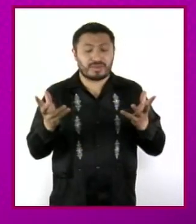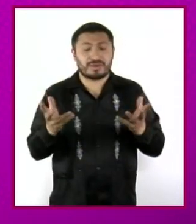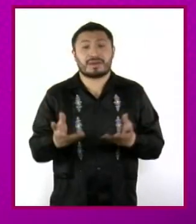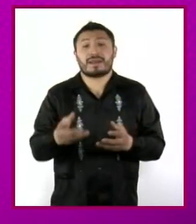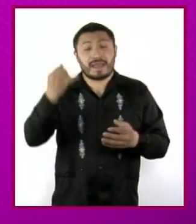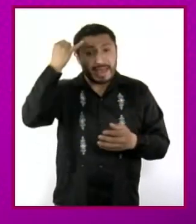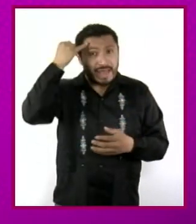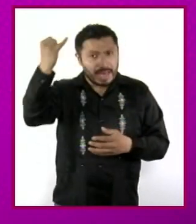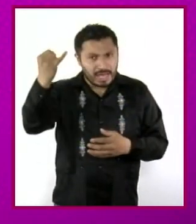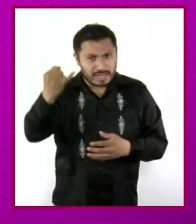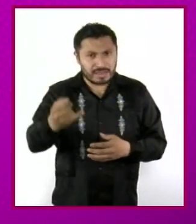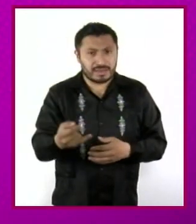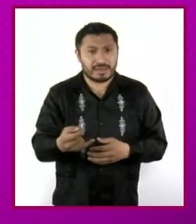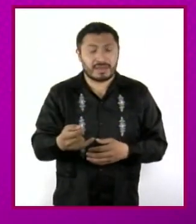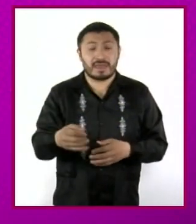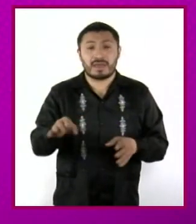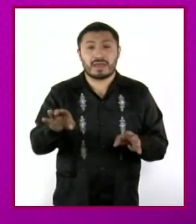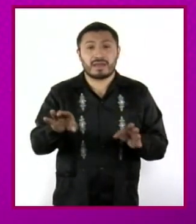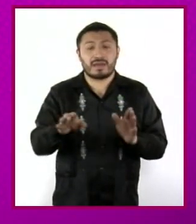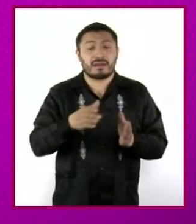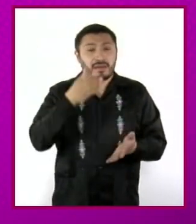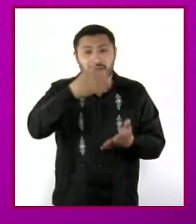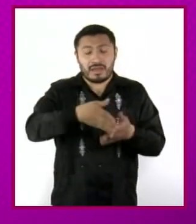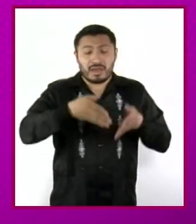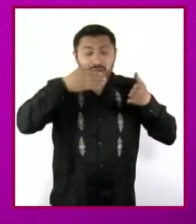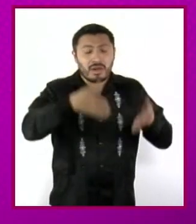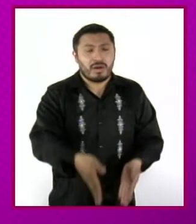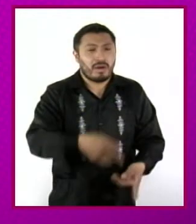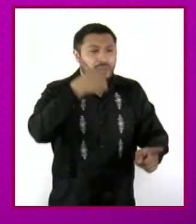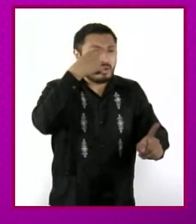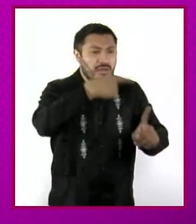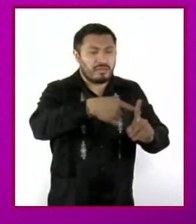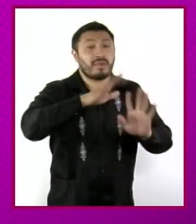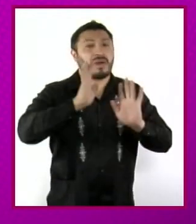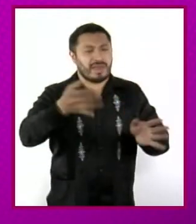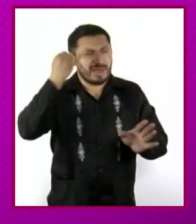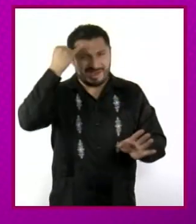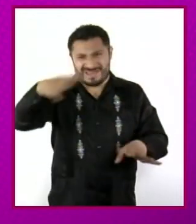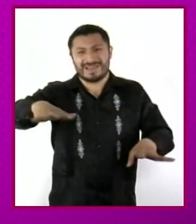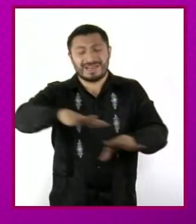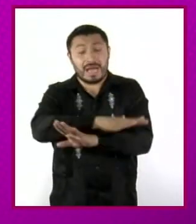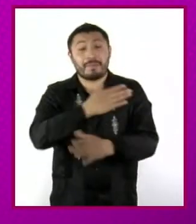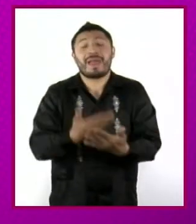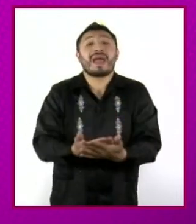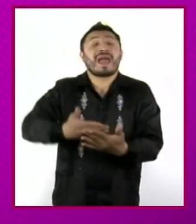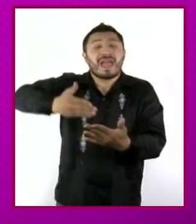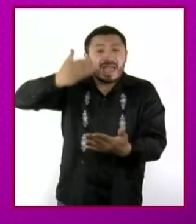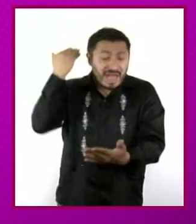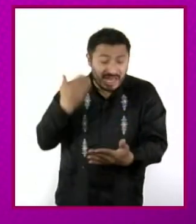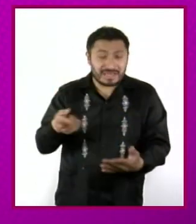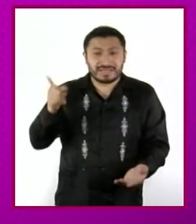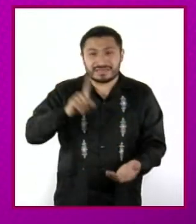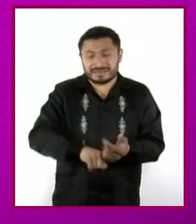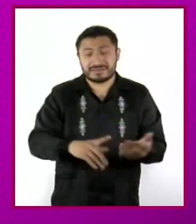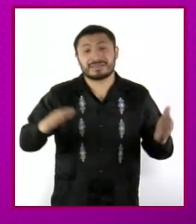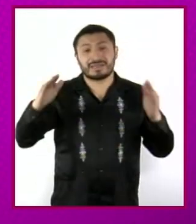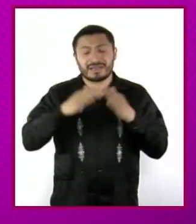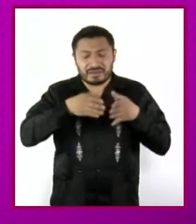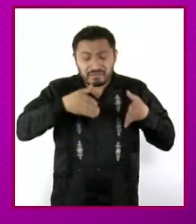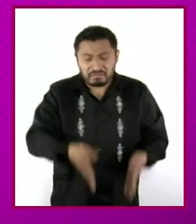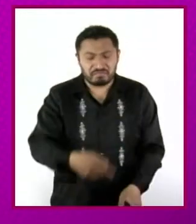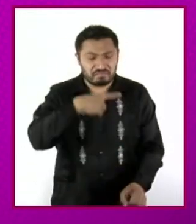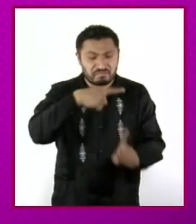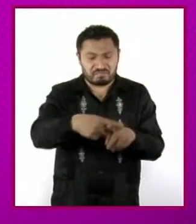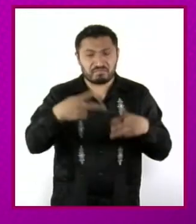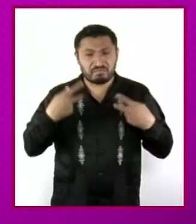La idea hasta del cementerio ha ido cambiando. Antes, en la misma casa, se enterraba a las